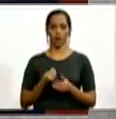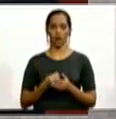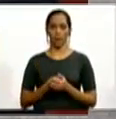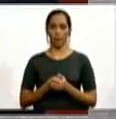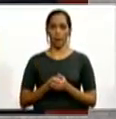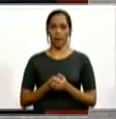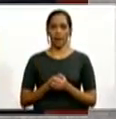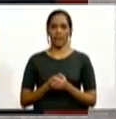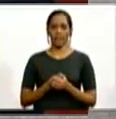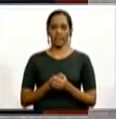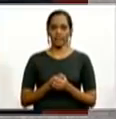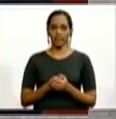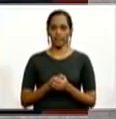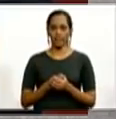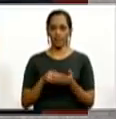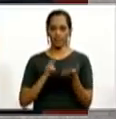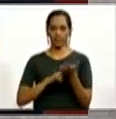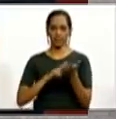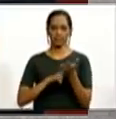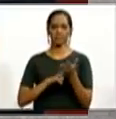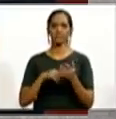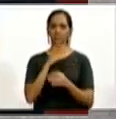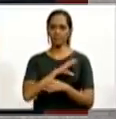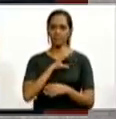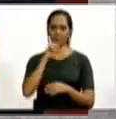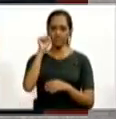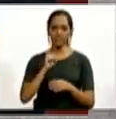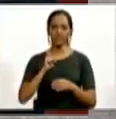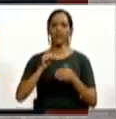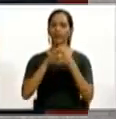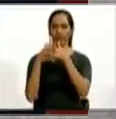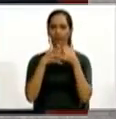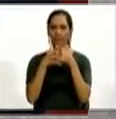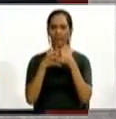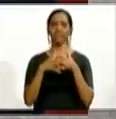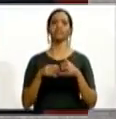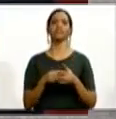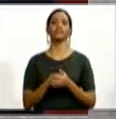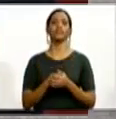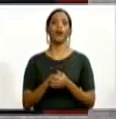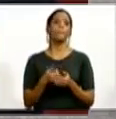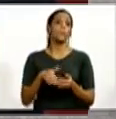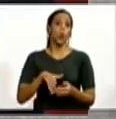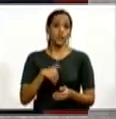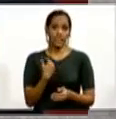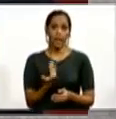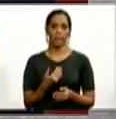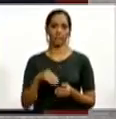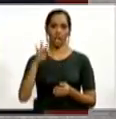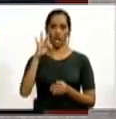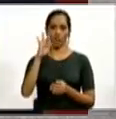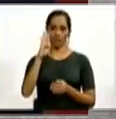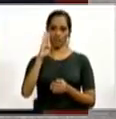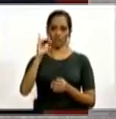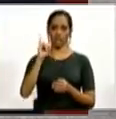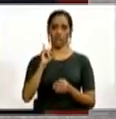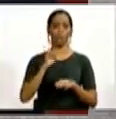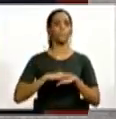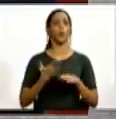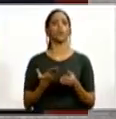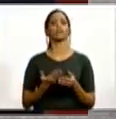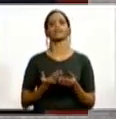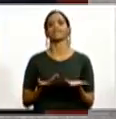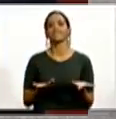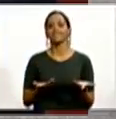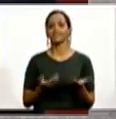Security, el Comando Sur de los Estados Unidos, el Pentágono, posiblemente el FBI, porque equivale